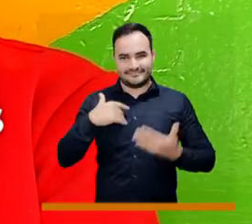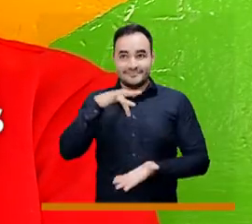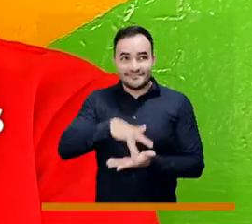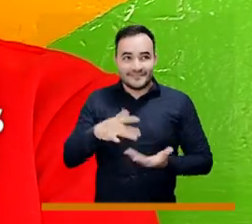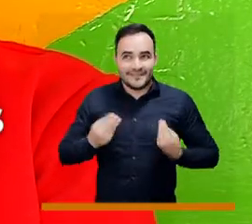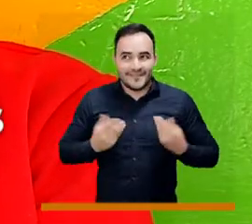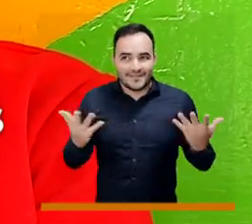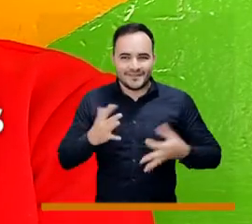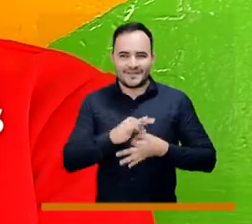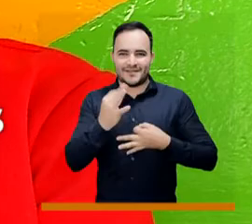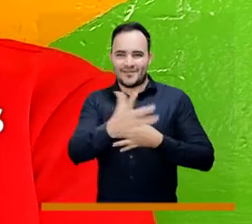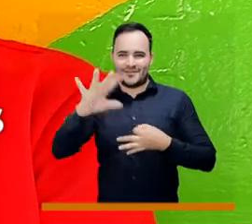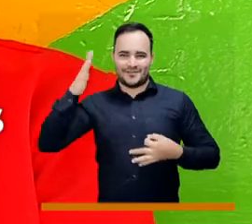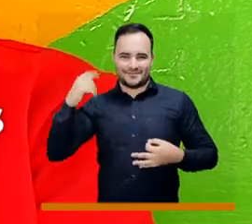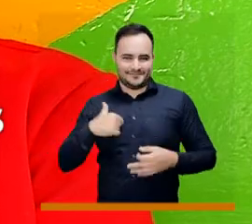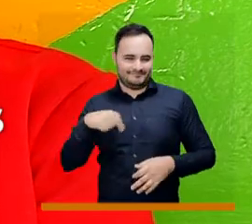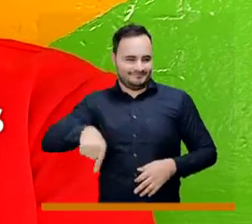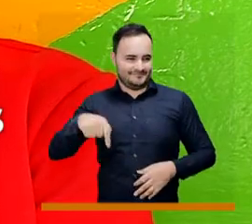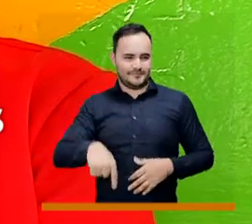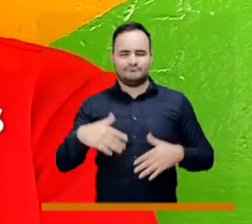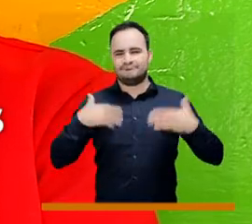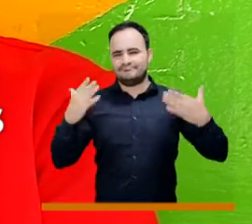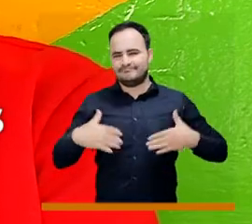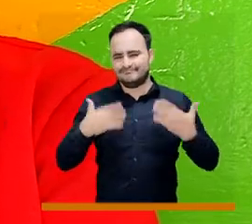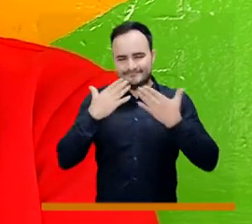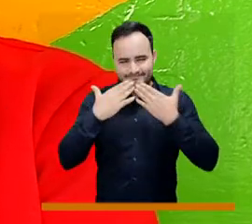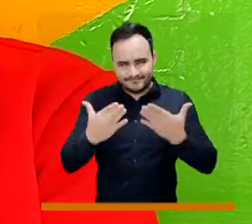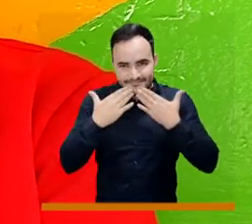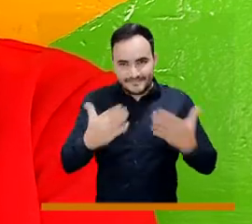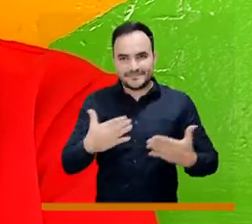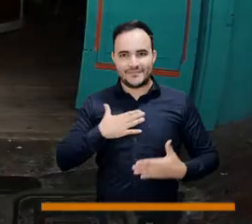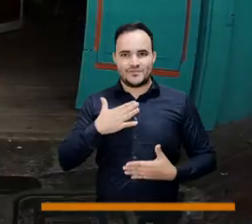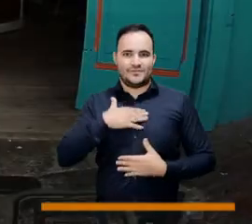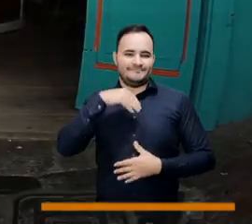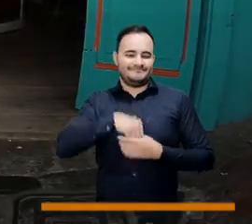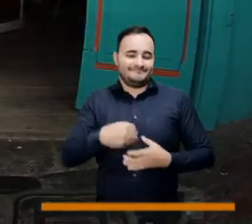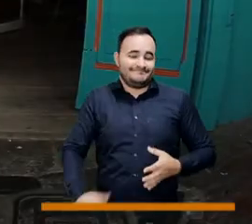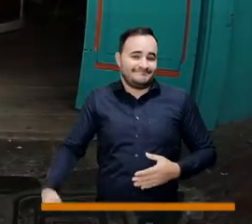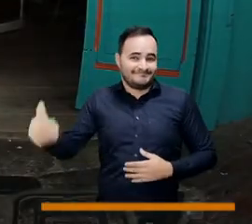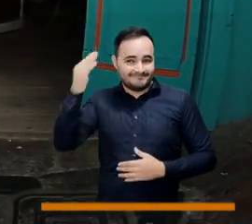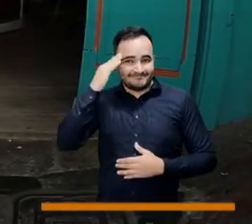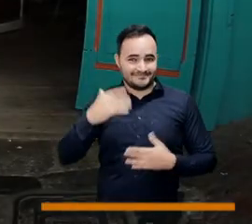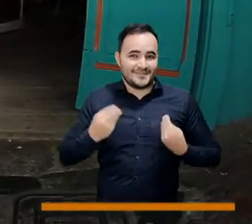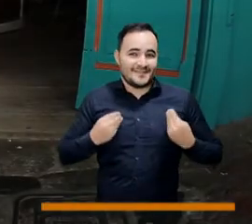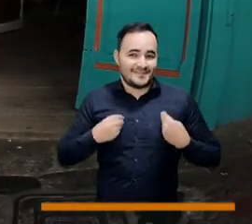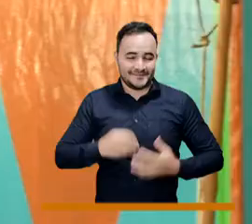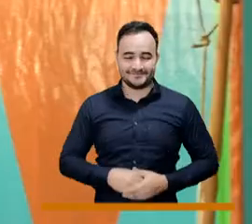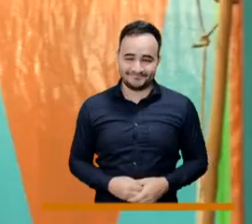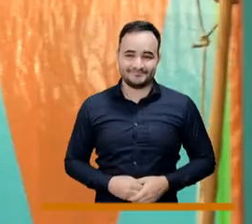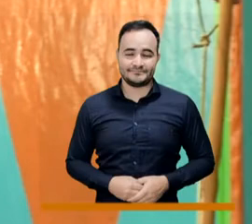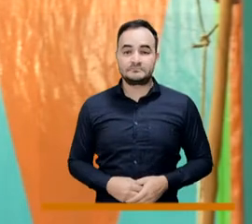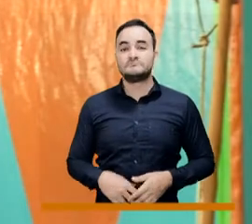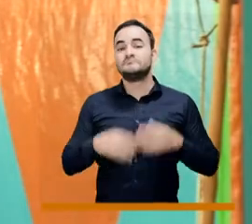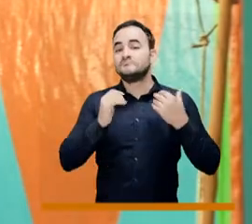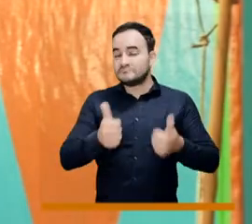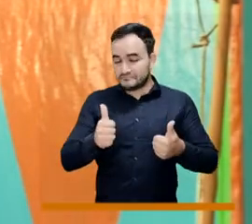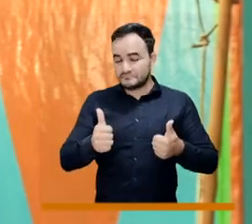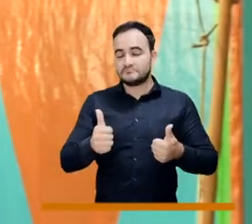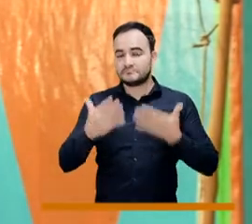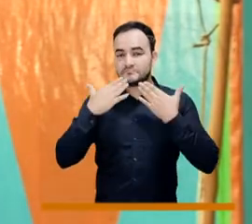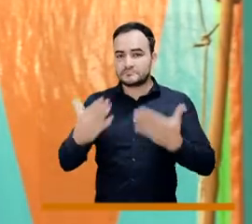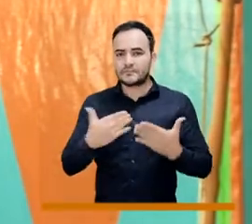tengo corazón verde, entonces acá muy emocionada de hablar de los corregimientos. Y bueno, ¿qué le parece también si saludamos y presentamos